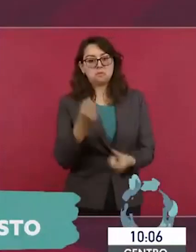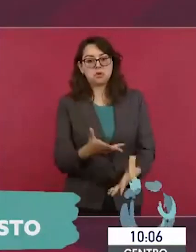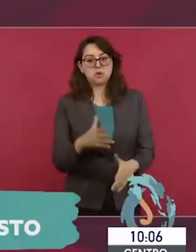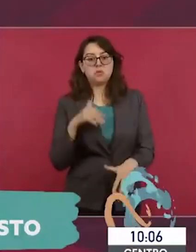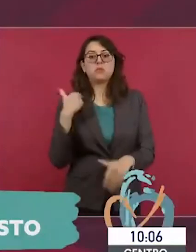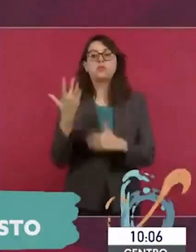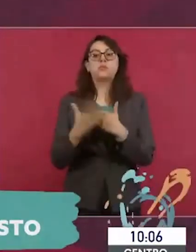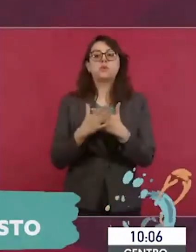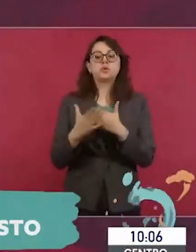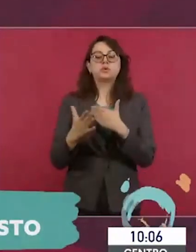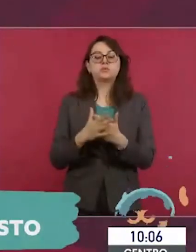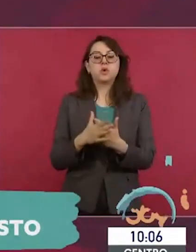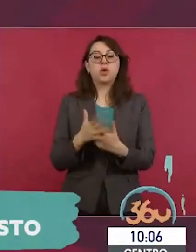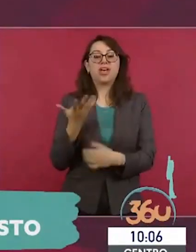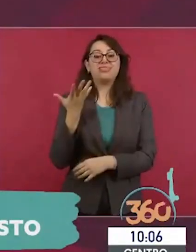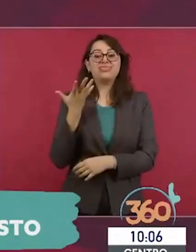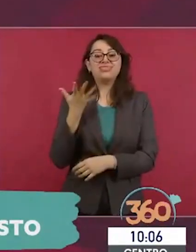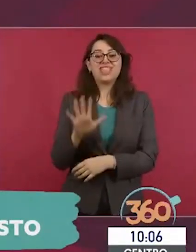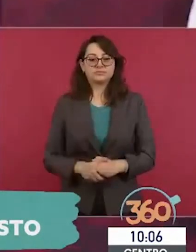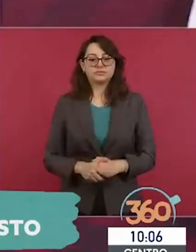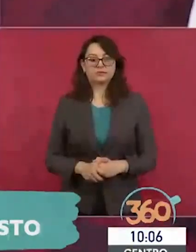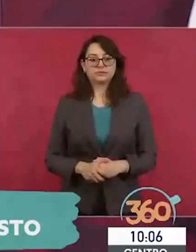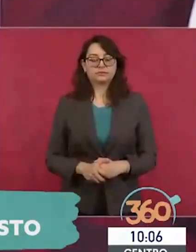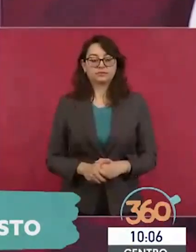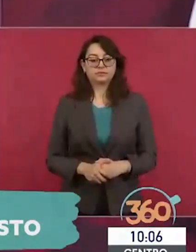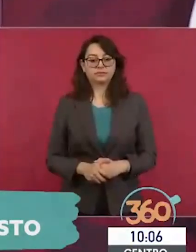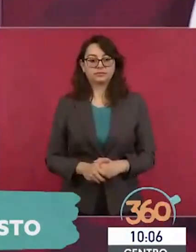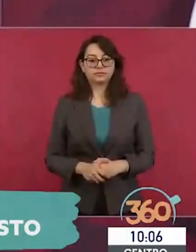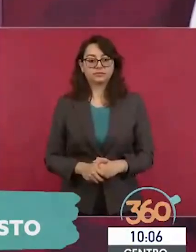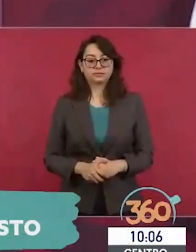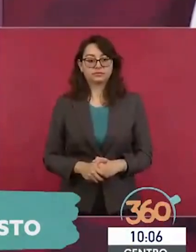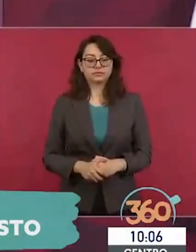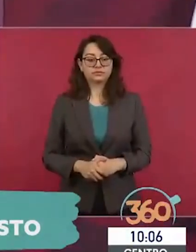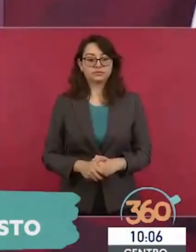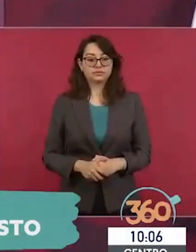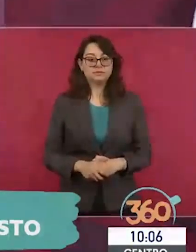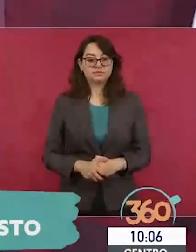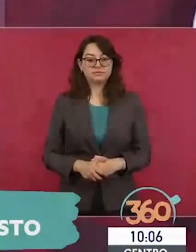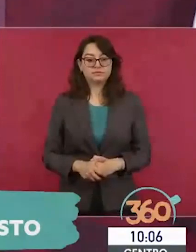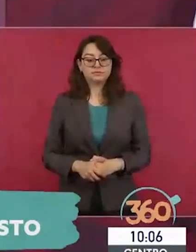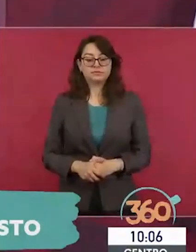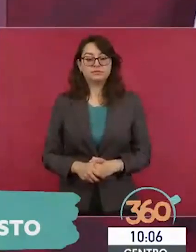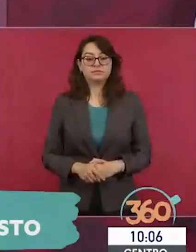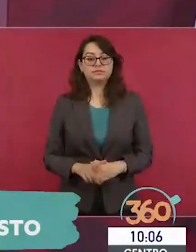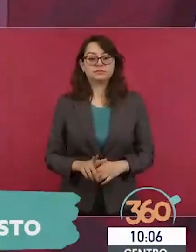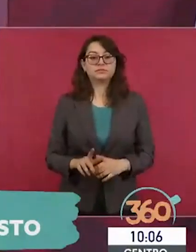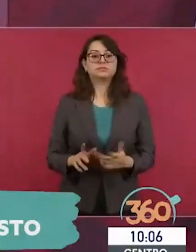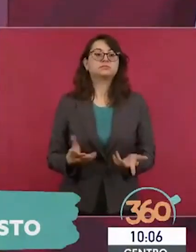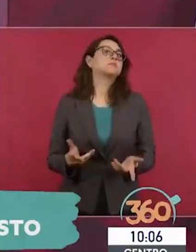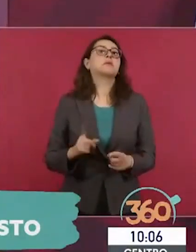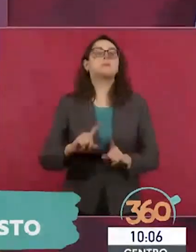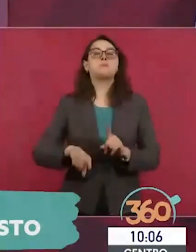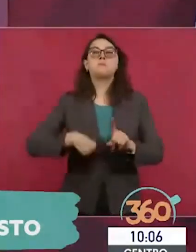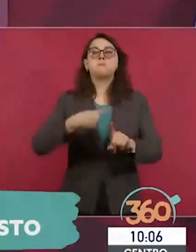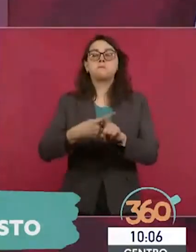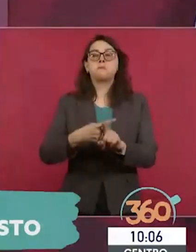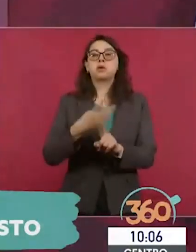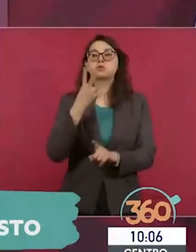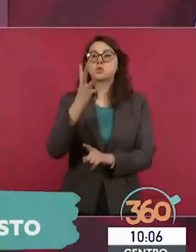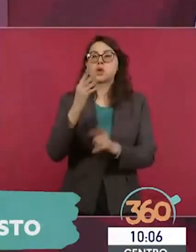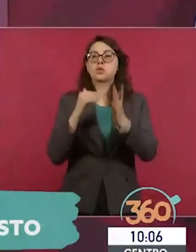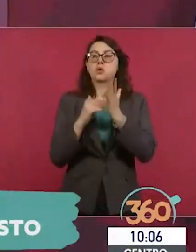10 millones de becas, más 4 millones o un poco